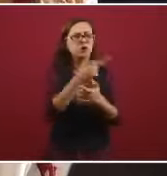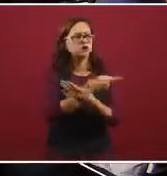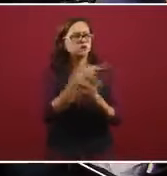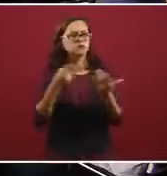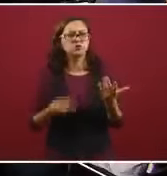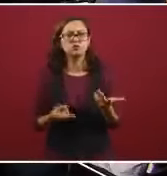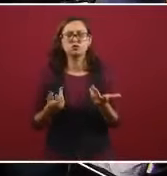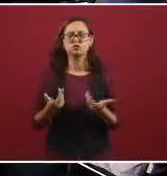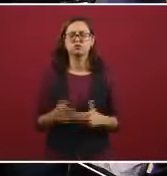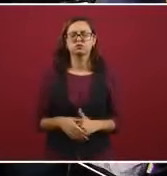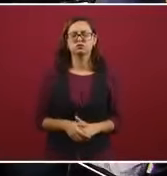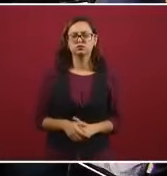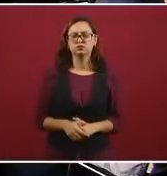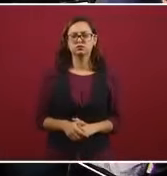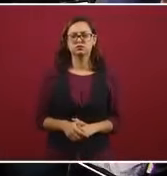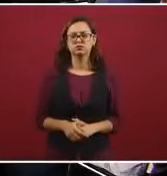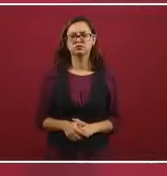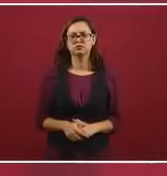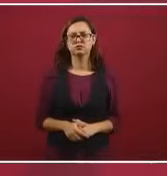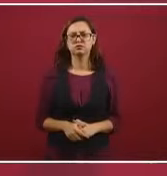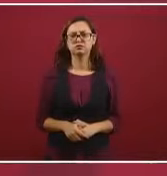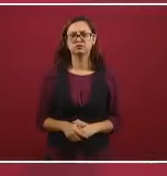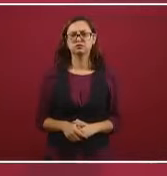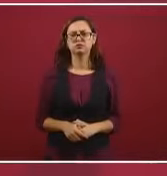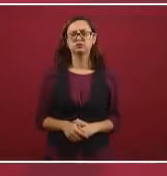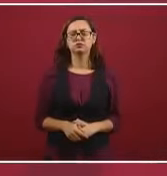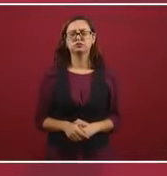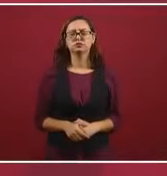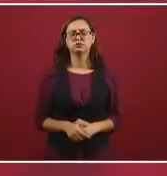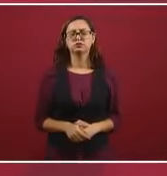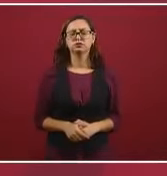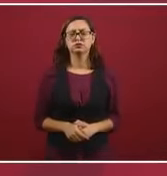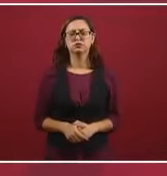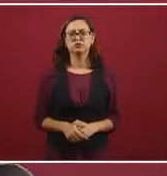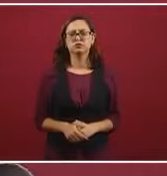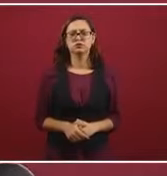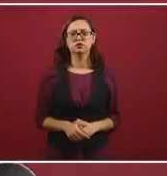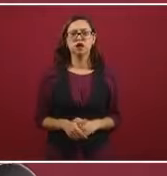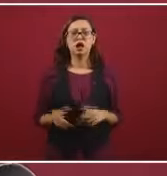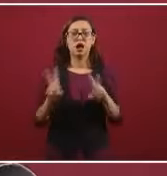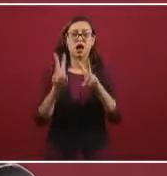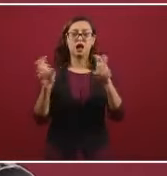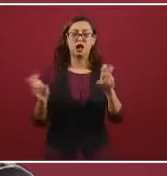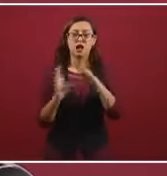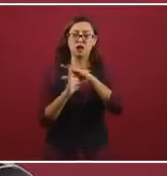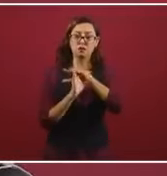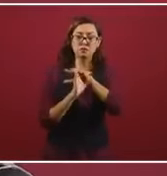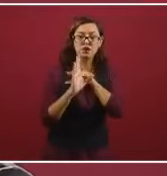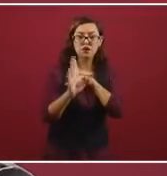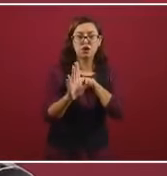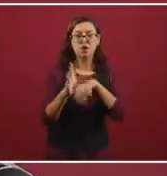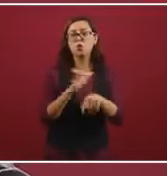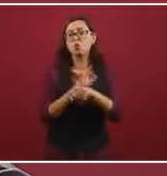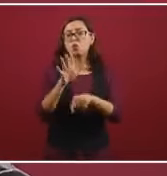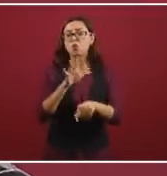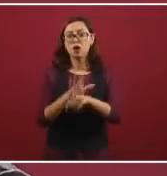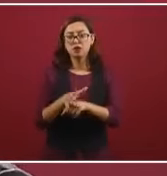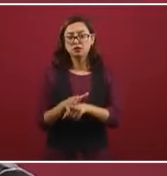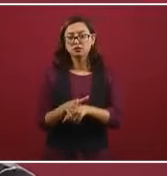Gracias. La salida principal que nosotros estamos planteando para el flujo migratorio es invertir en Guatemala, Honduras y El